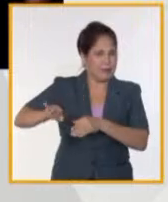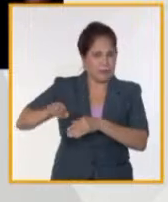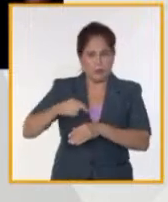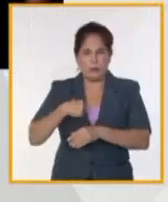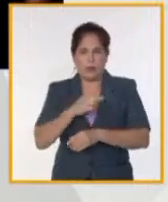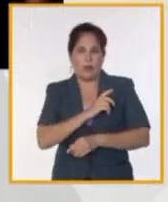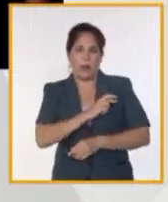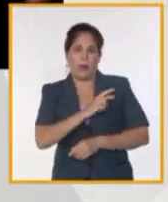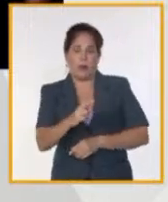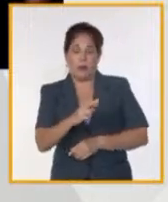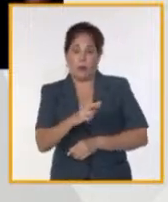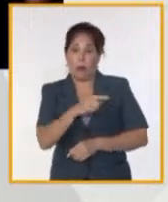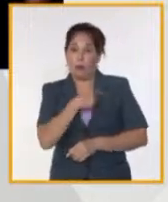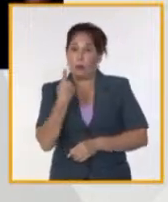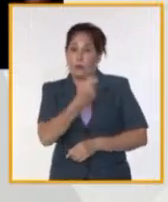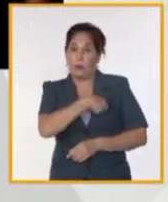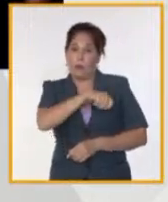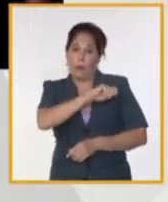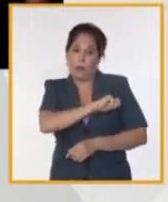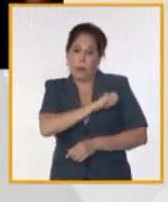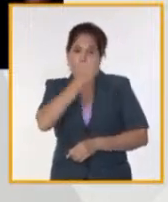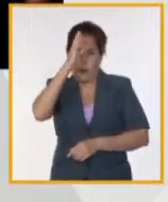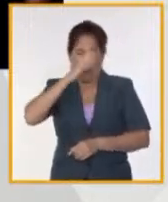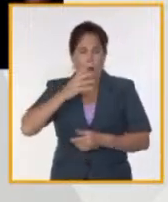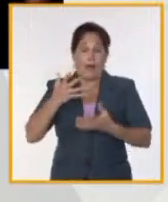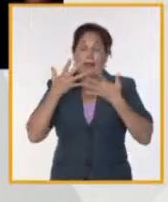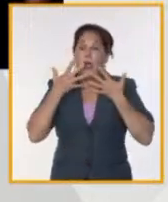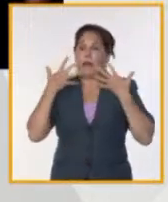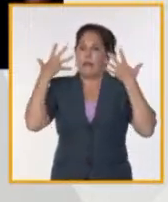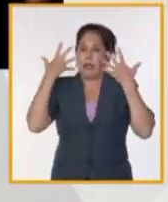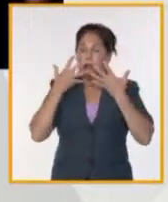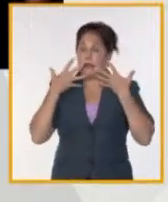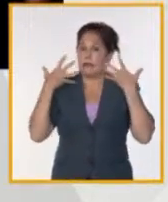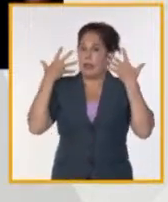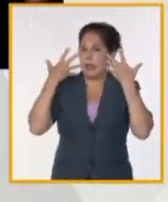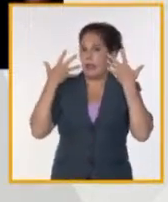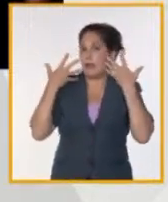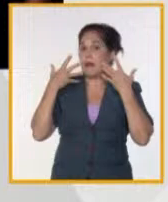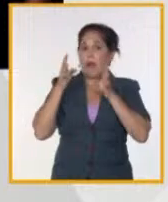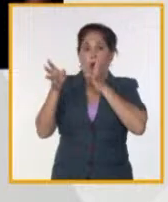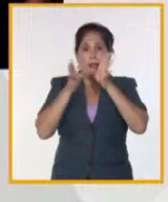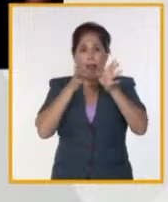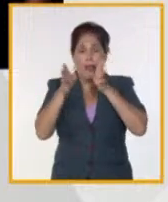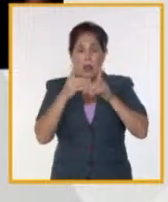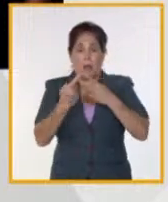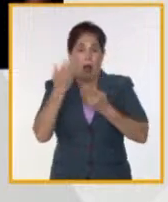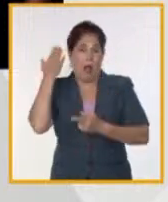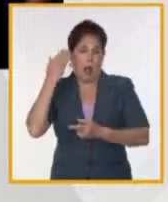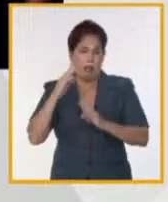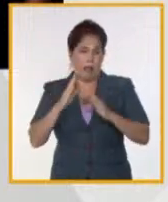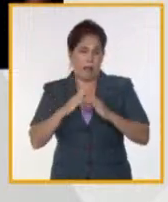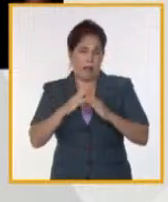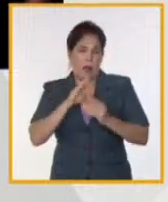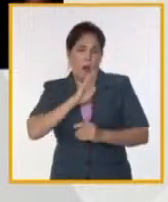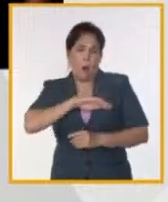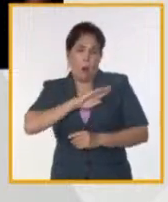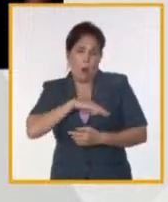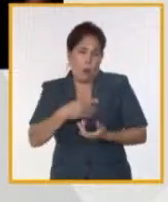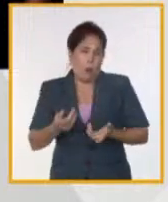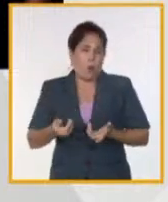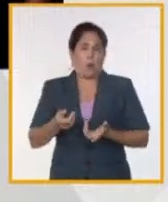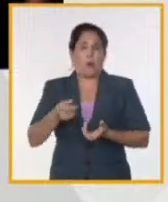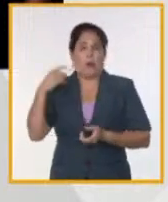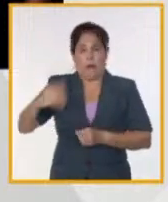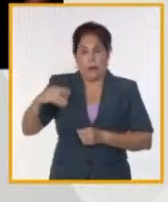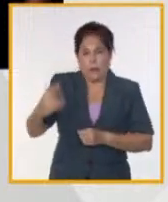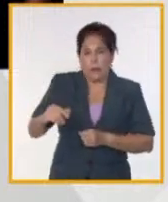mucha alegría para los mineros cubanos que vivían una vida muy humilde, muy explotado, donde